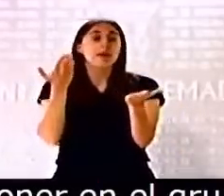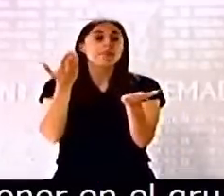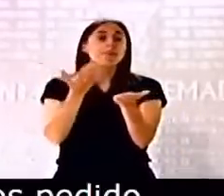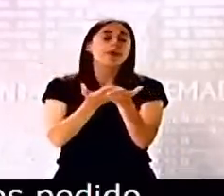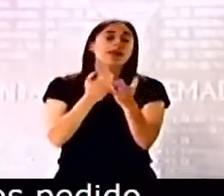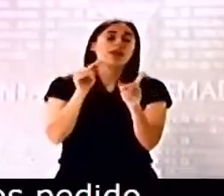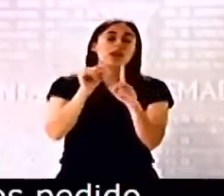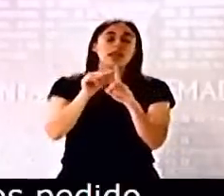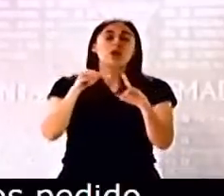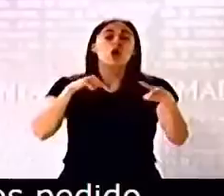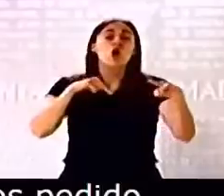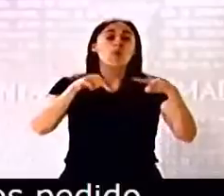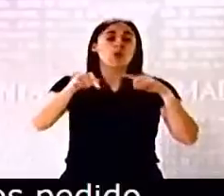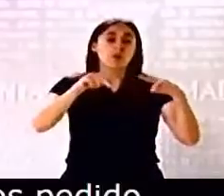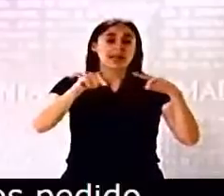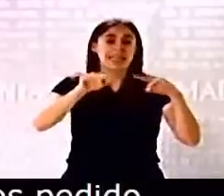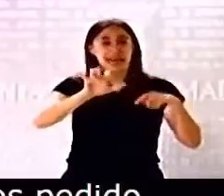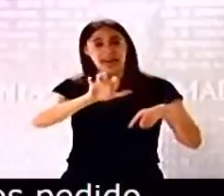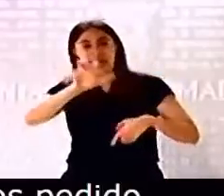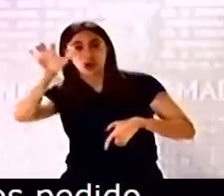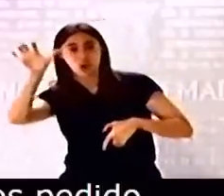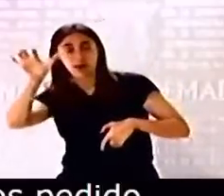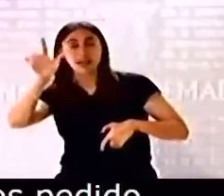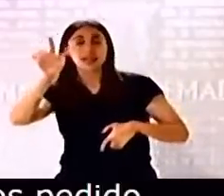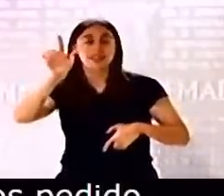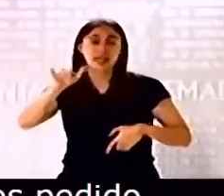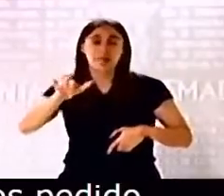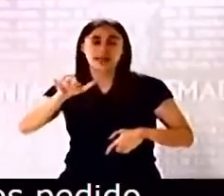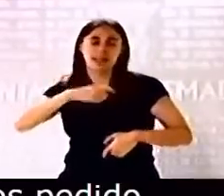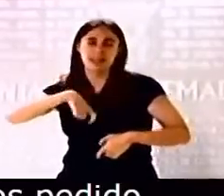movilidad no solo internacional, sino también nacional.